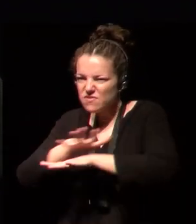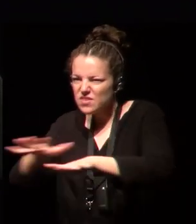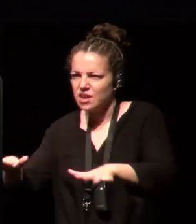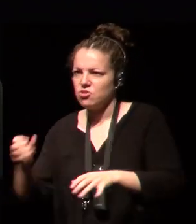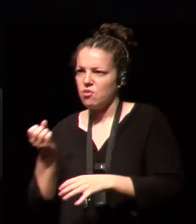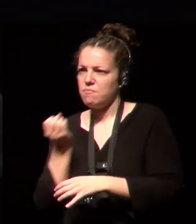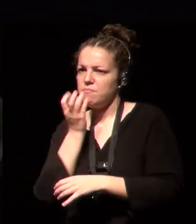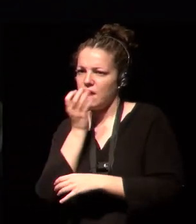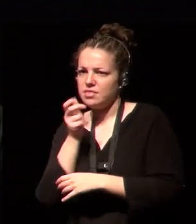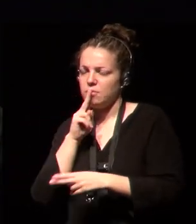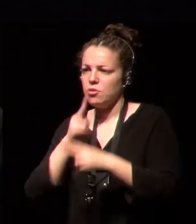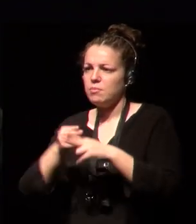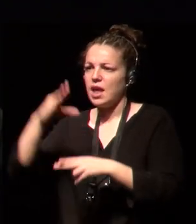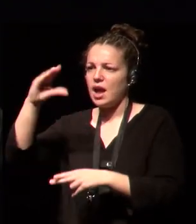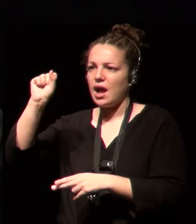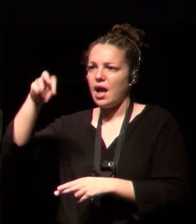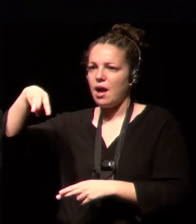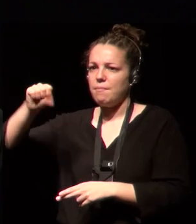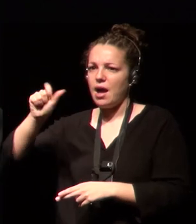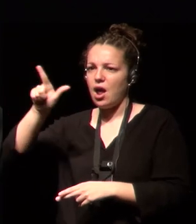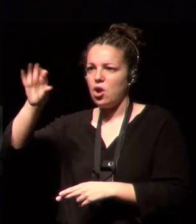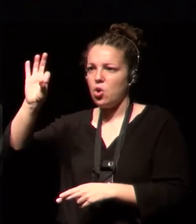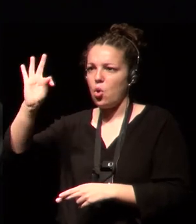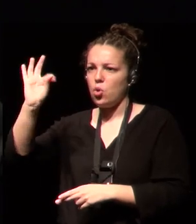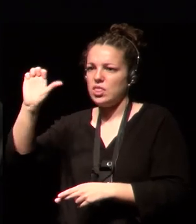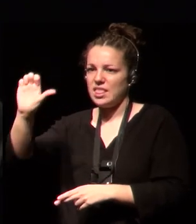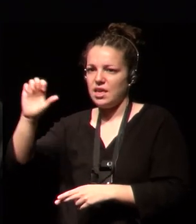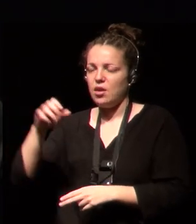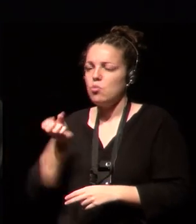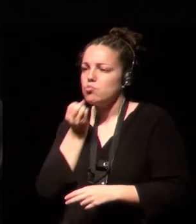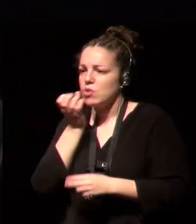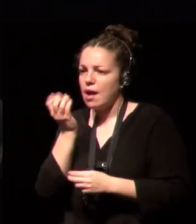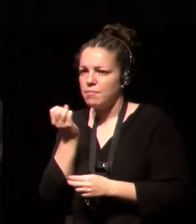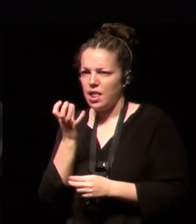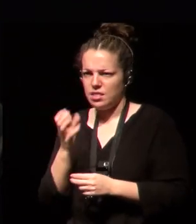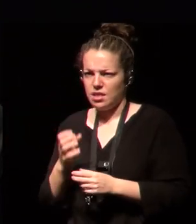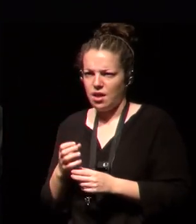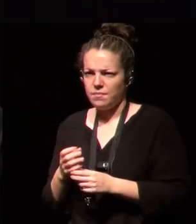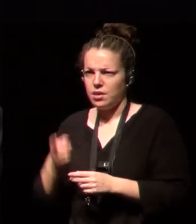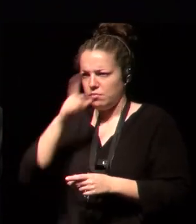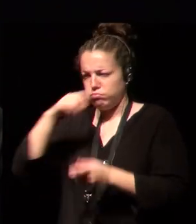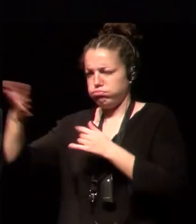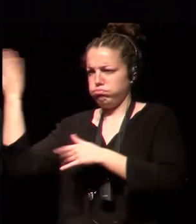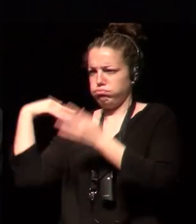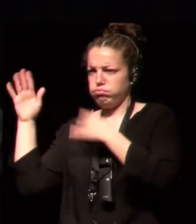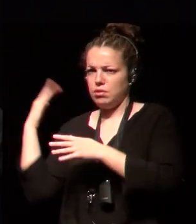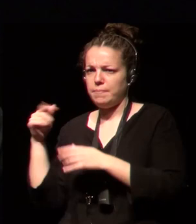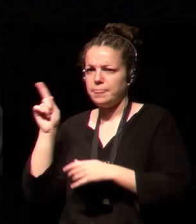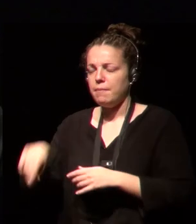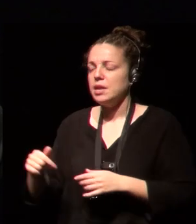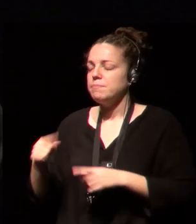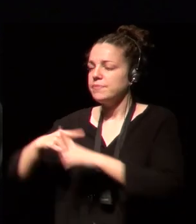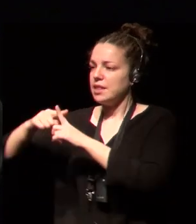de Badajoz, una planta aborigen de Sudamérica. Y a nivel personal,